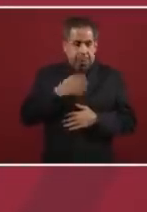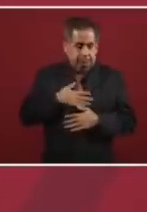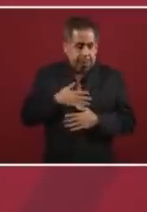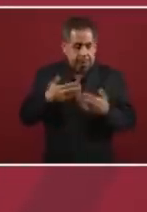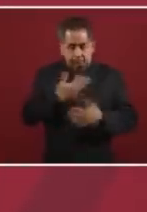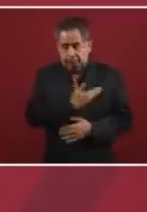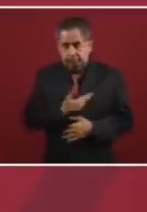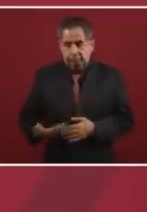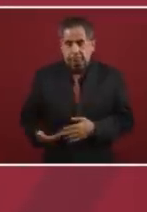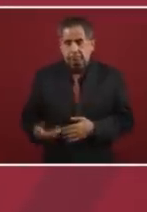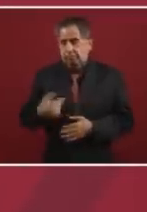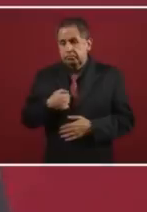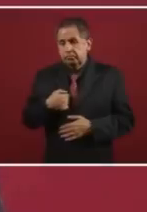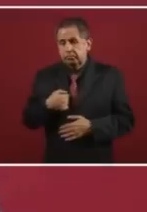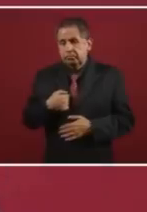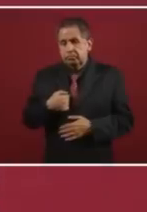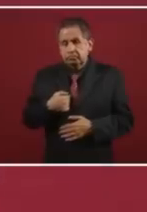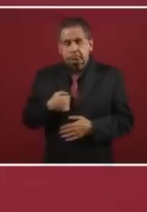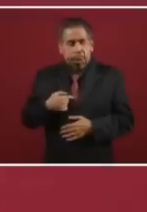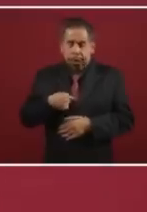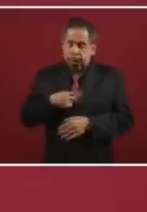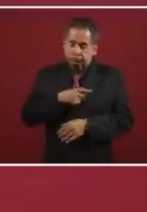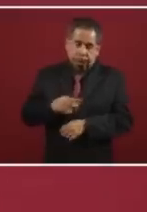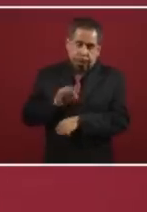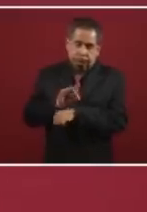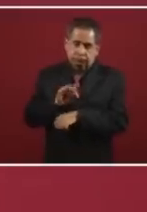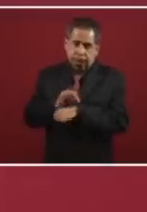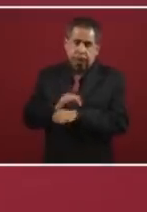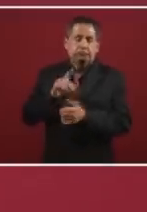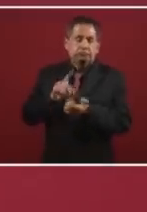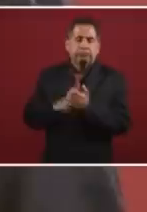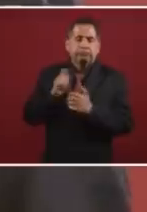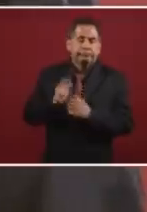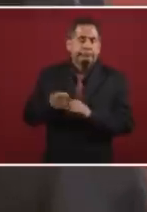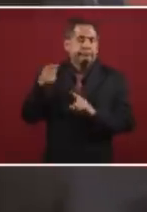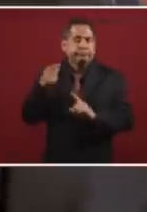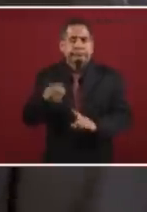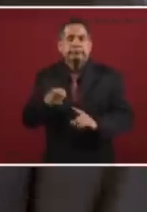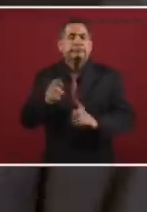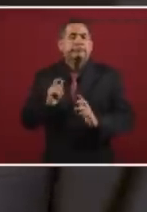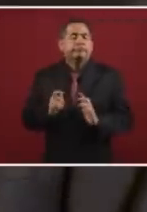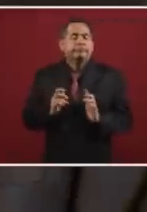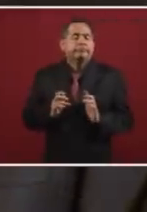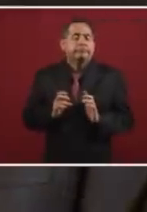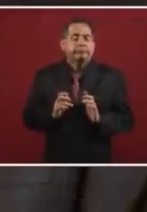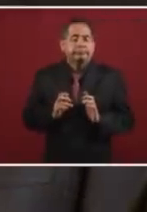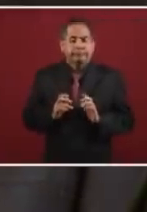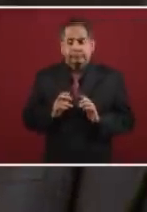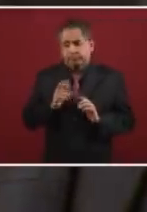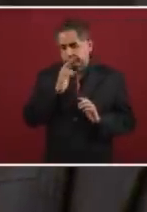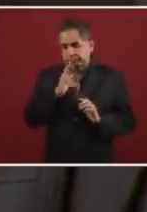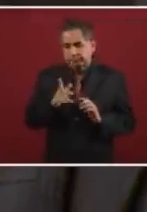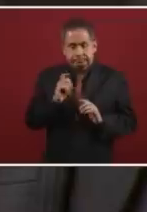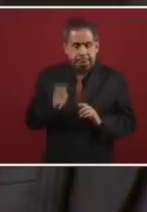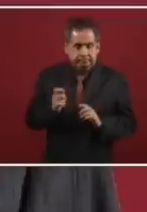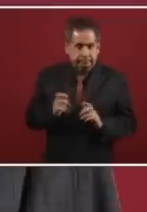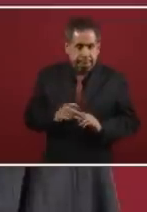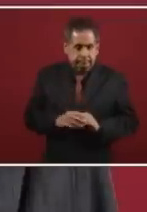presidente seguiría defendiendo el punto de que es mejor